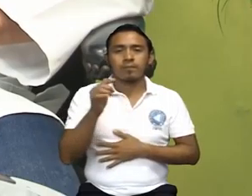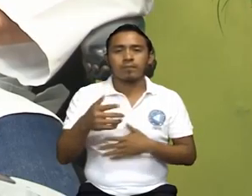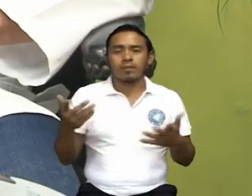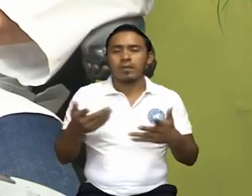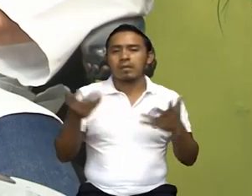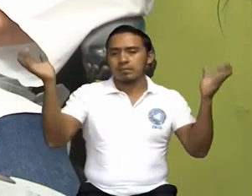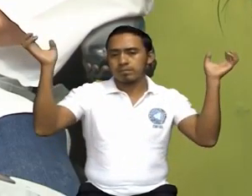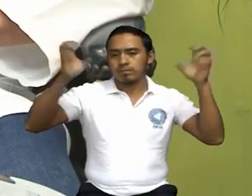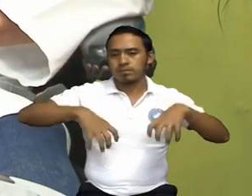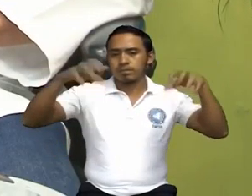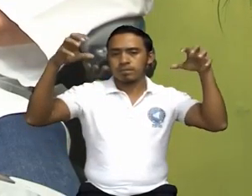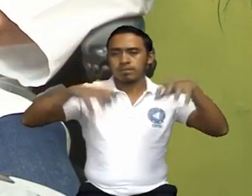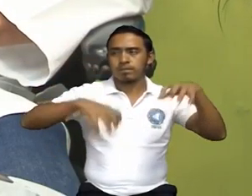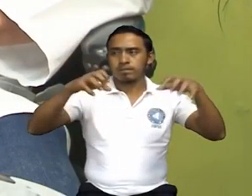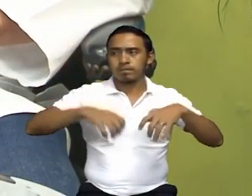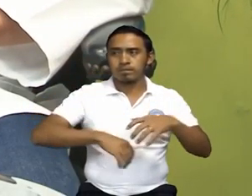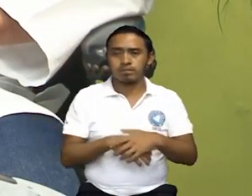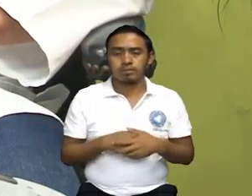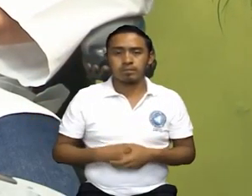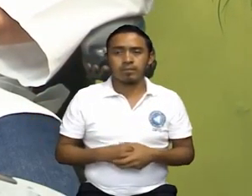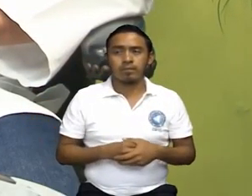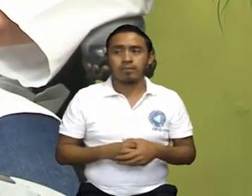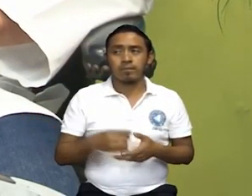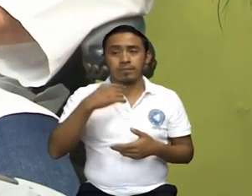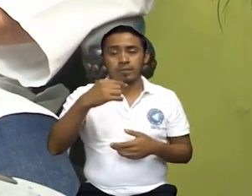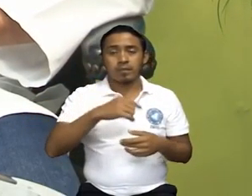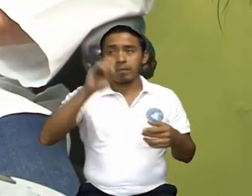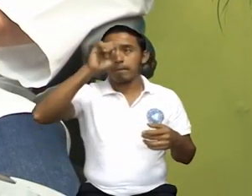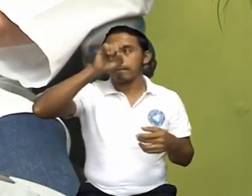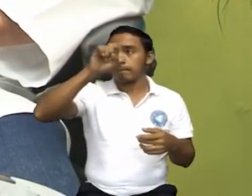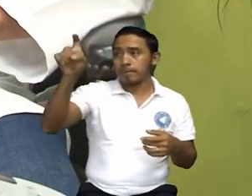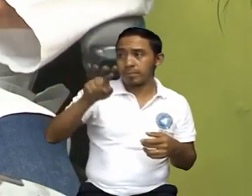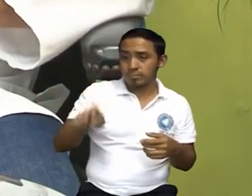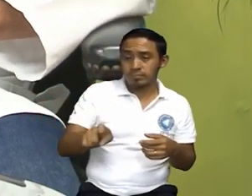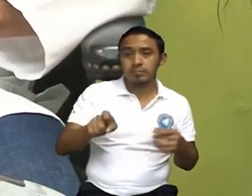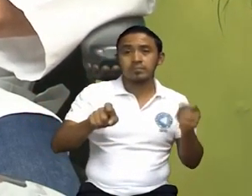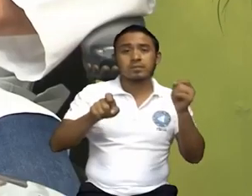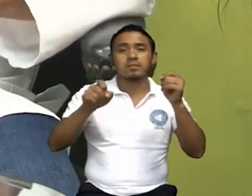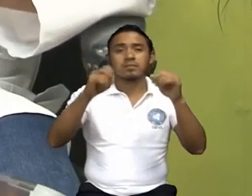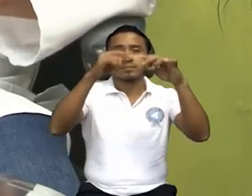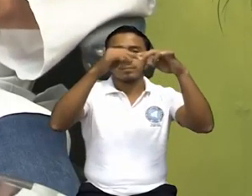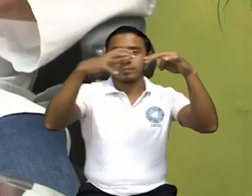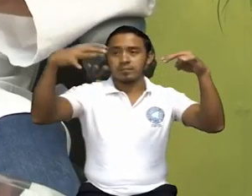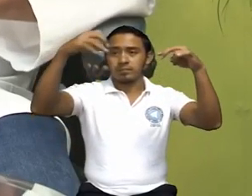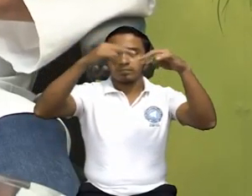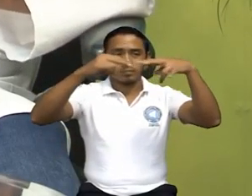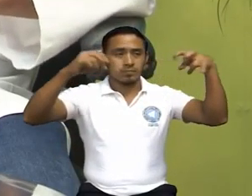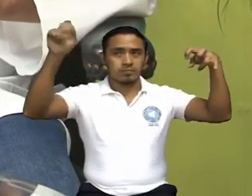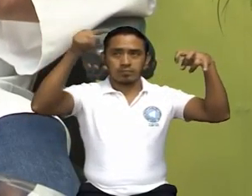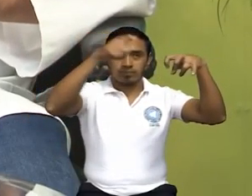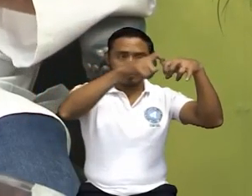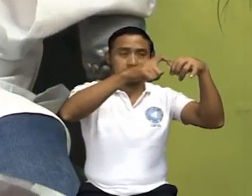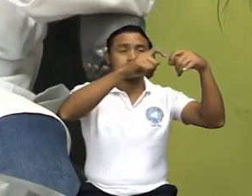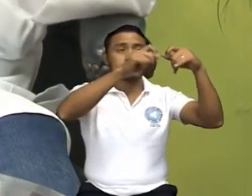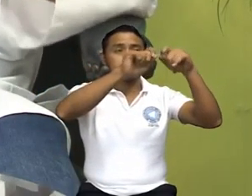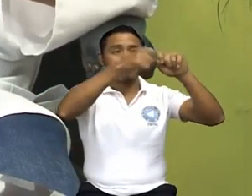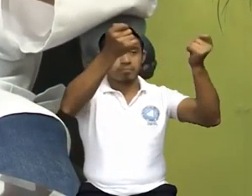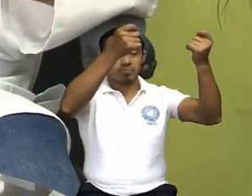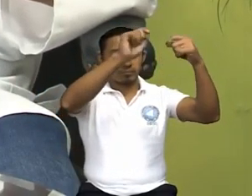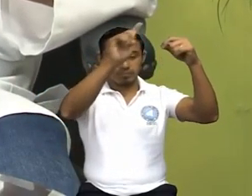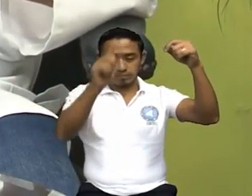que estoy lloviendo, a veces se desprenden, cae, como decimos, un rayo en el tendido eléctrico, puede ocasionar una quemadura en el cable,